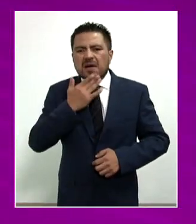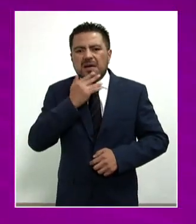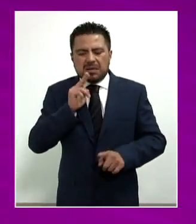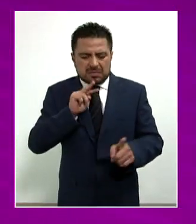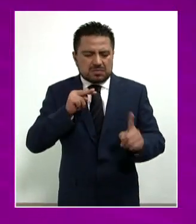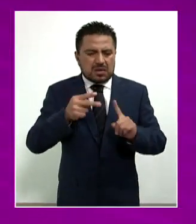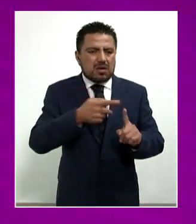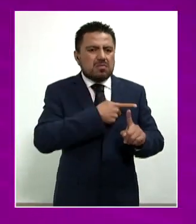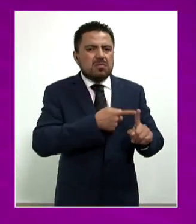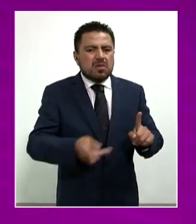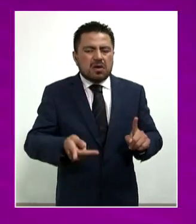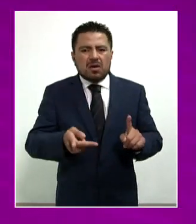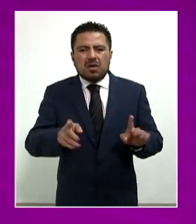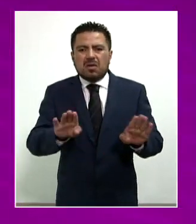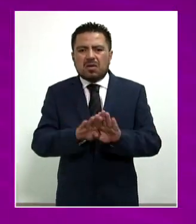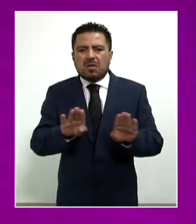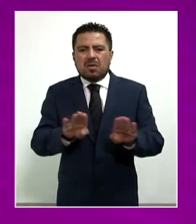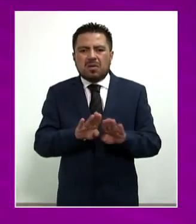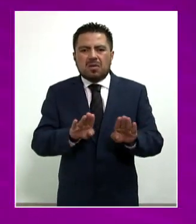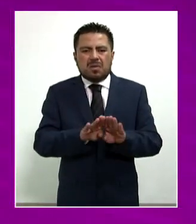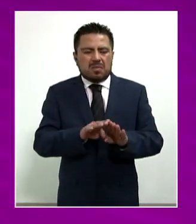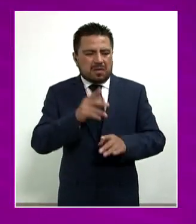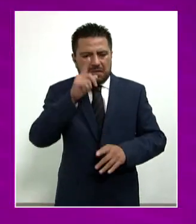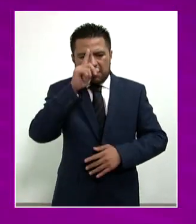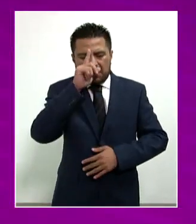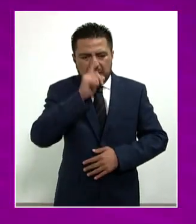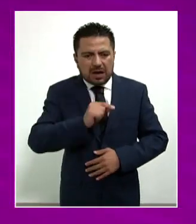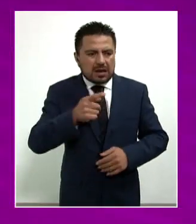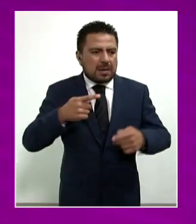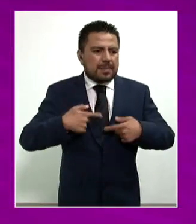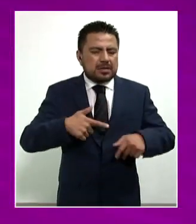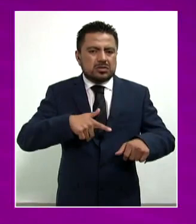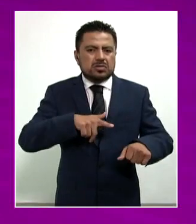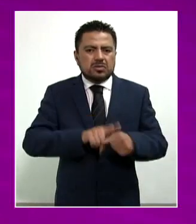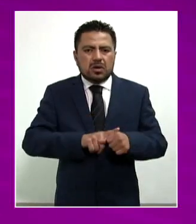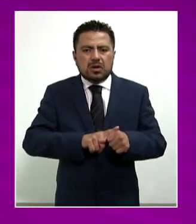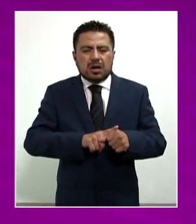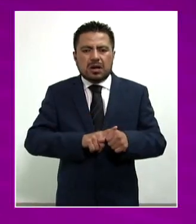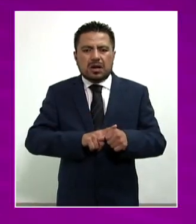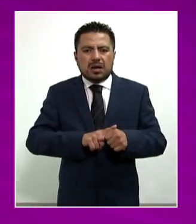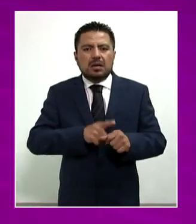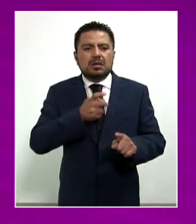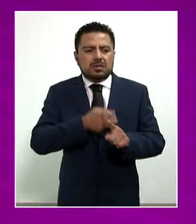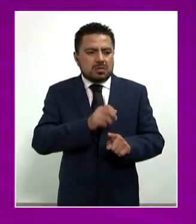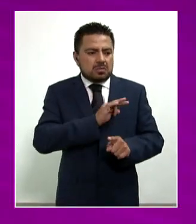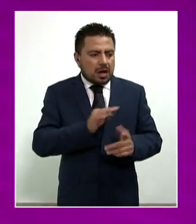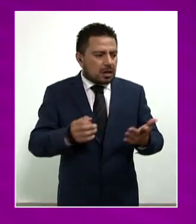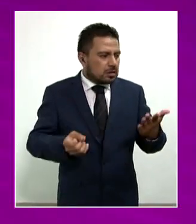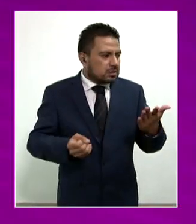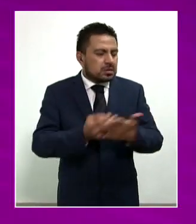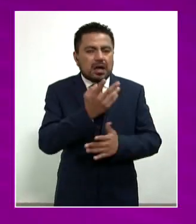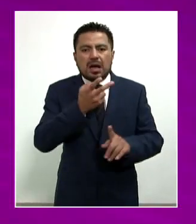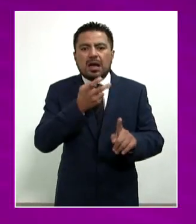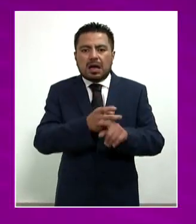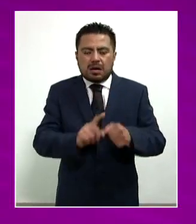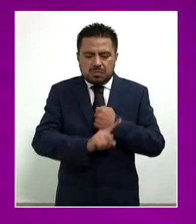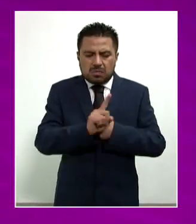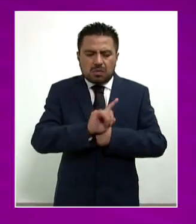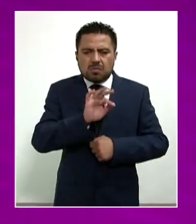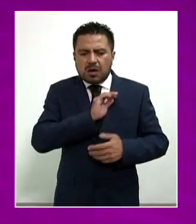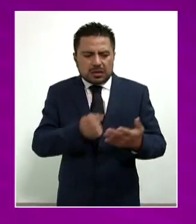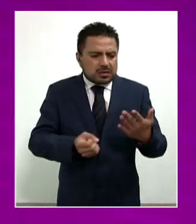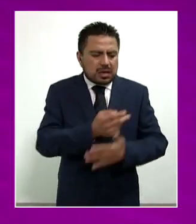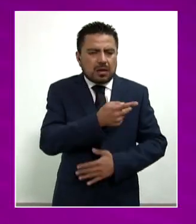mirar la pobreza como una falla personal, de que se puede salir, esta falacia de que se puede salir